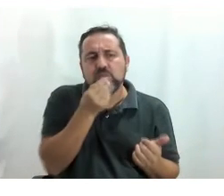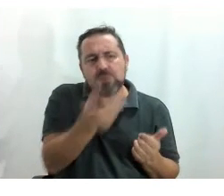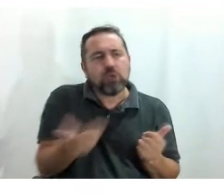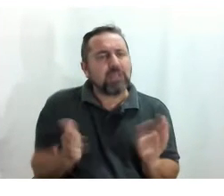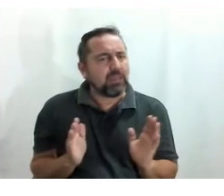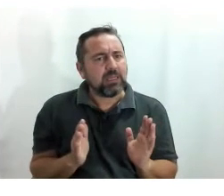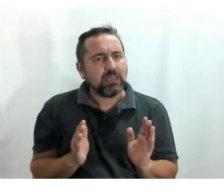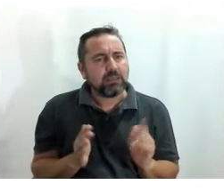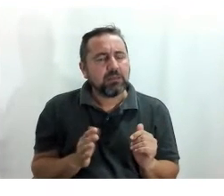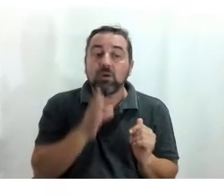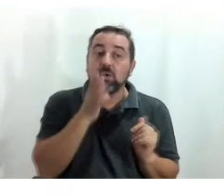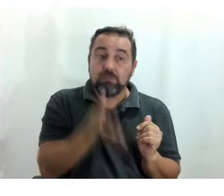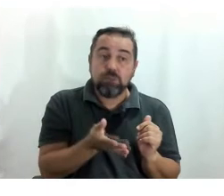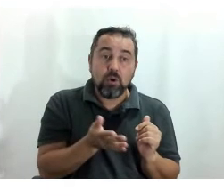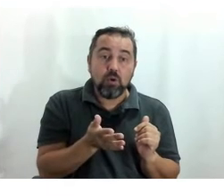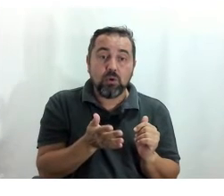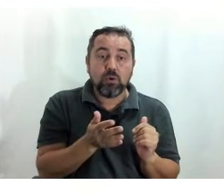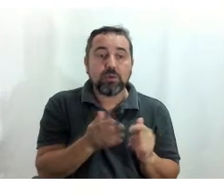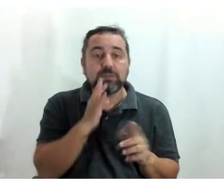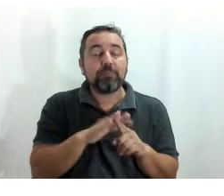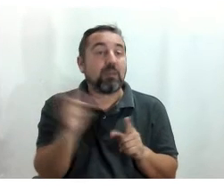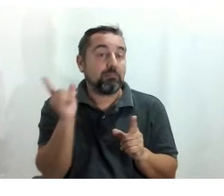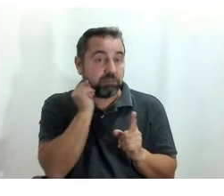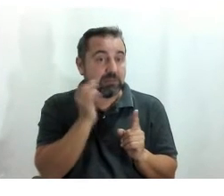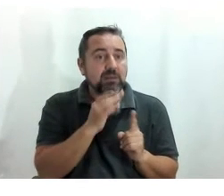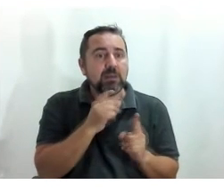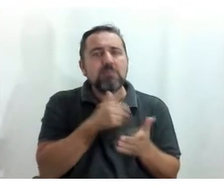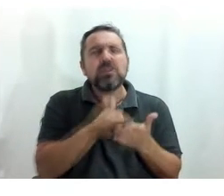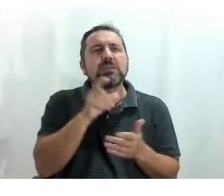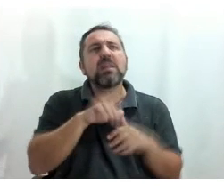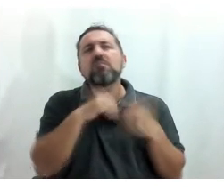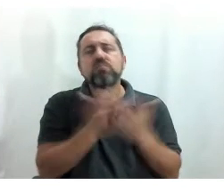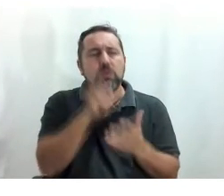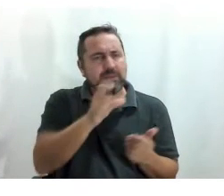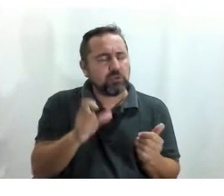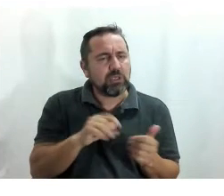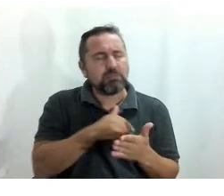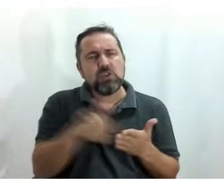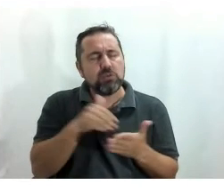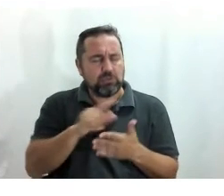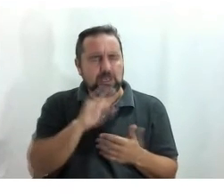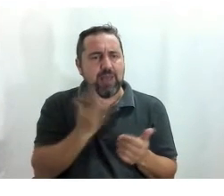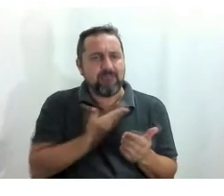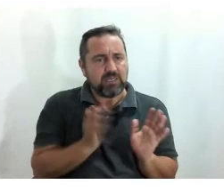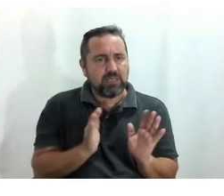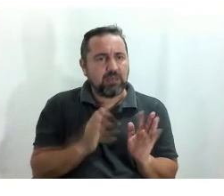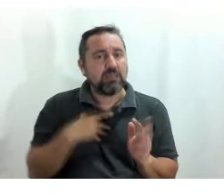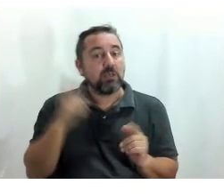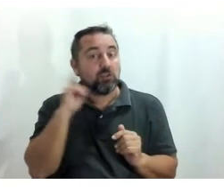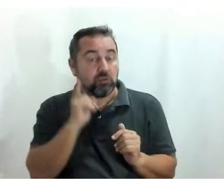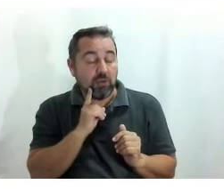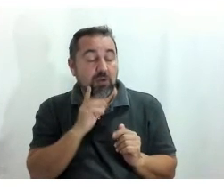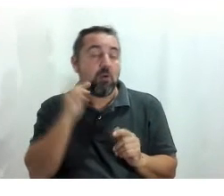en primer lugar, porque la pérdida auditiva afecta a millones de personas en todo el mundo. La sordera o la hipoacusia